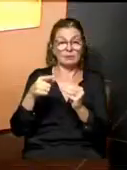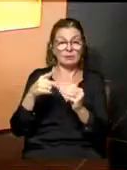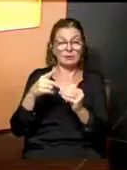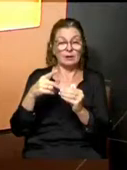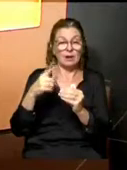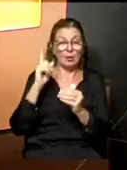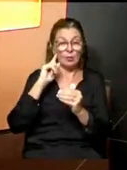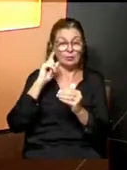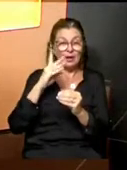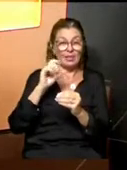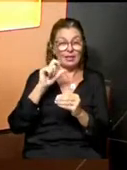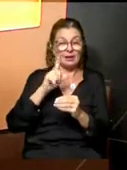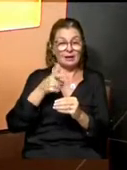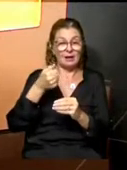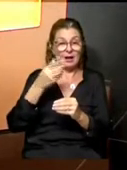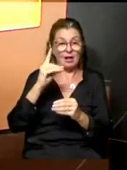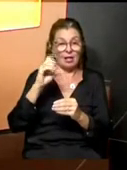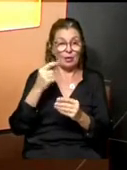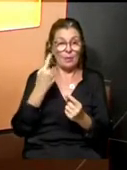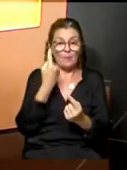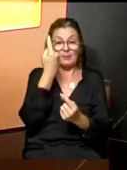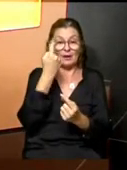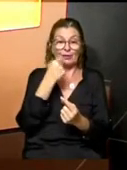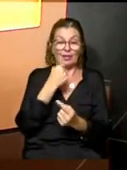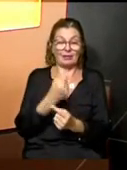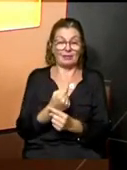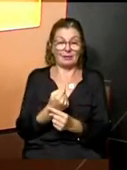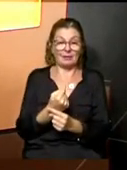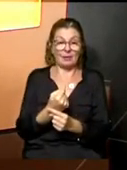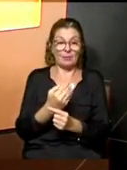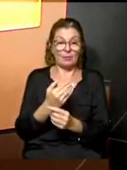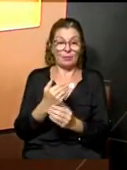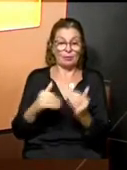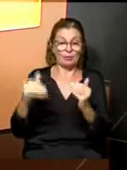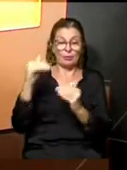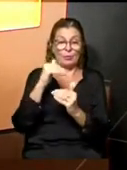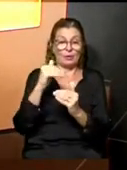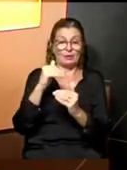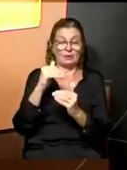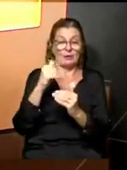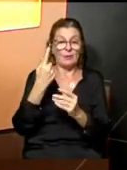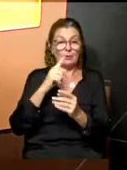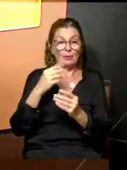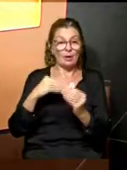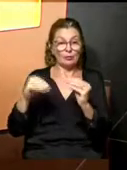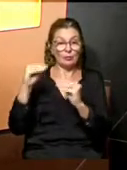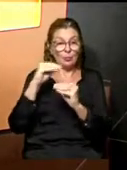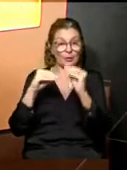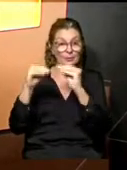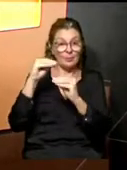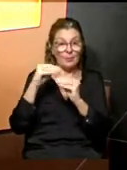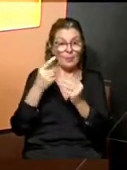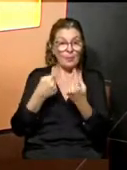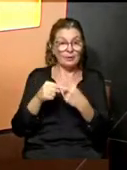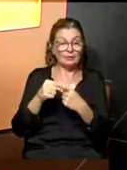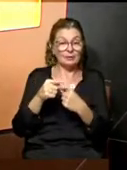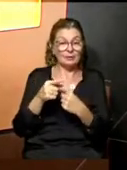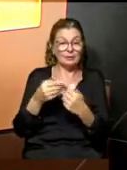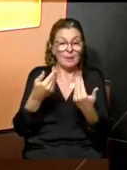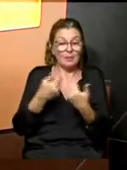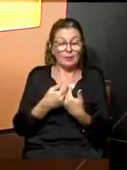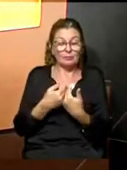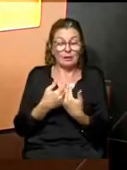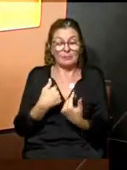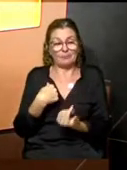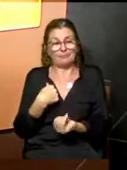que fue ayer, que fue su principal anuncio. Vamos a subir un segundo piso, pero no vamos a subir los impuestos. Y la pregunta que uno